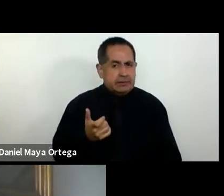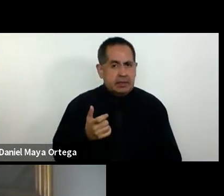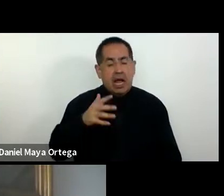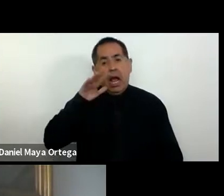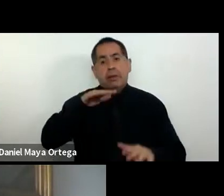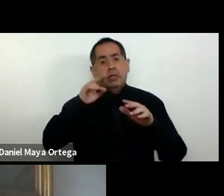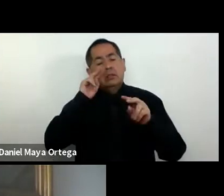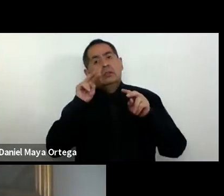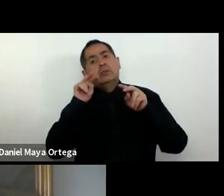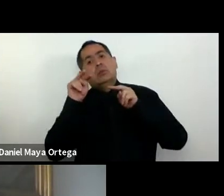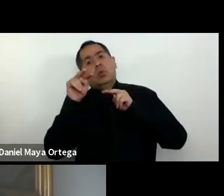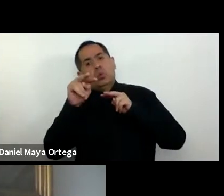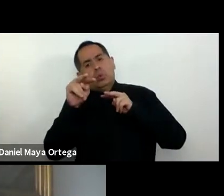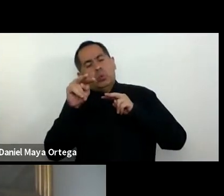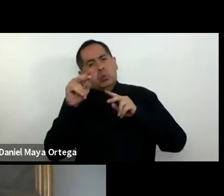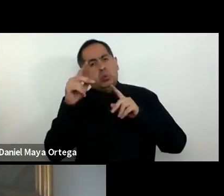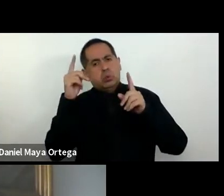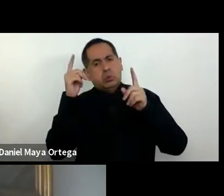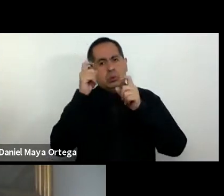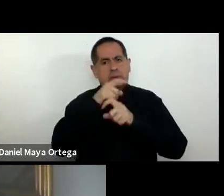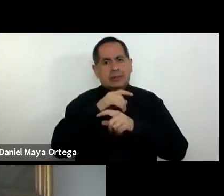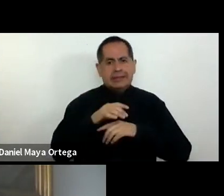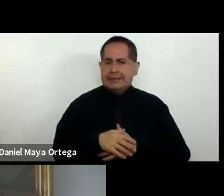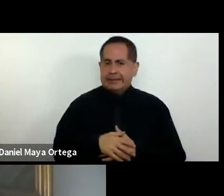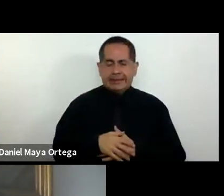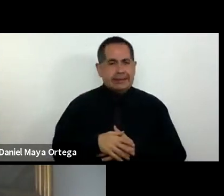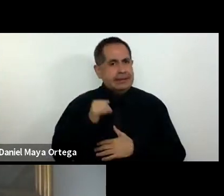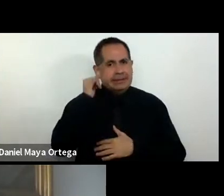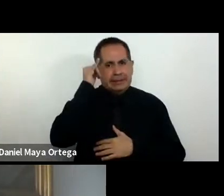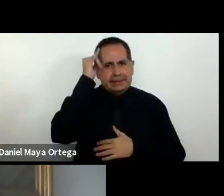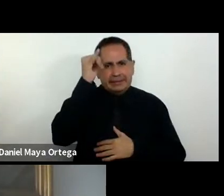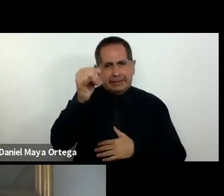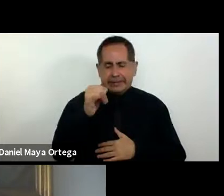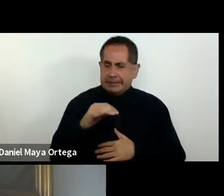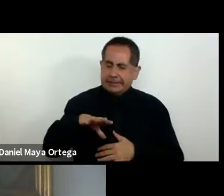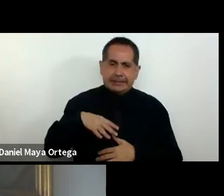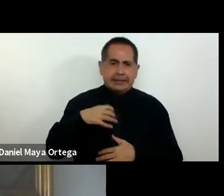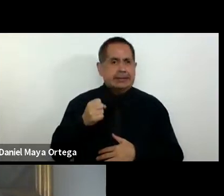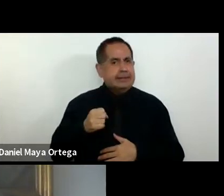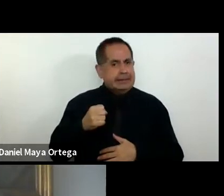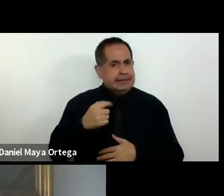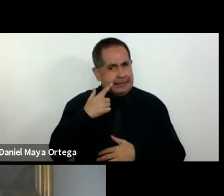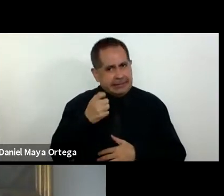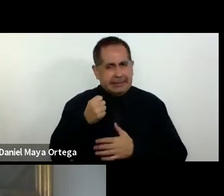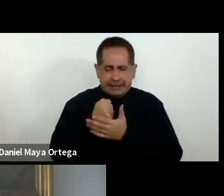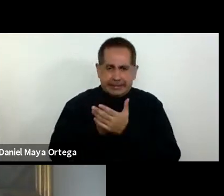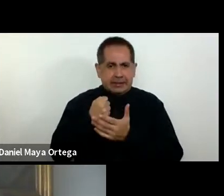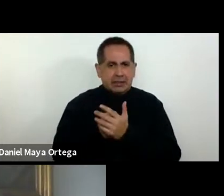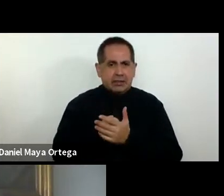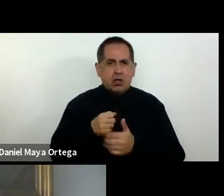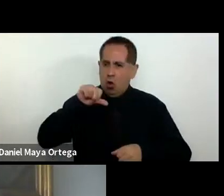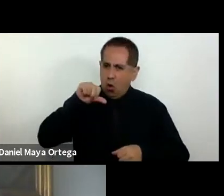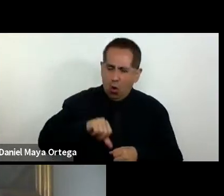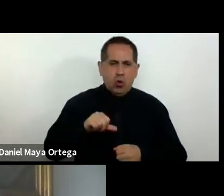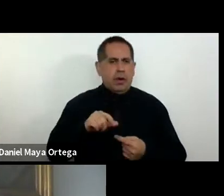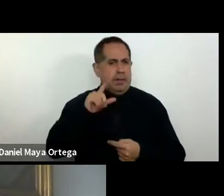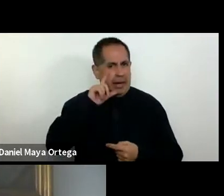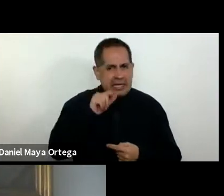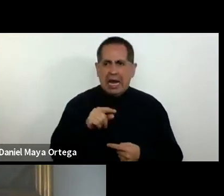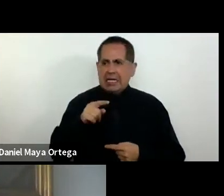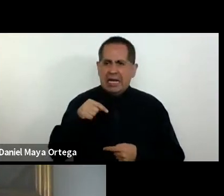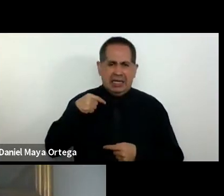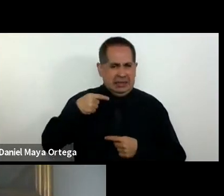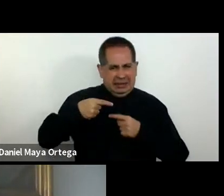horizonte de esa lucha puede fugarse en la distancia, nuestros actos hoy, mañana y en el